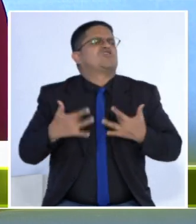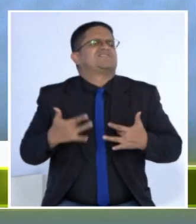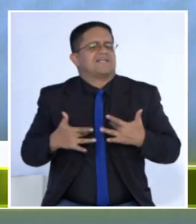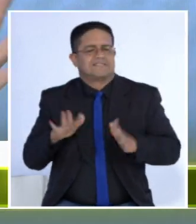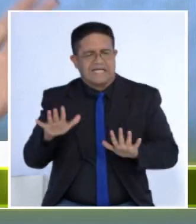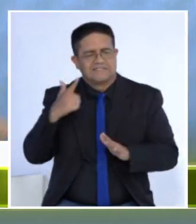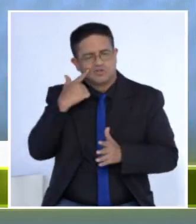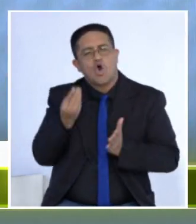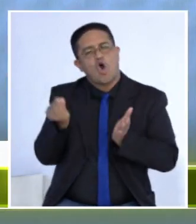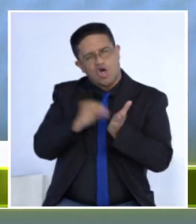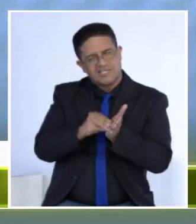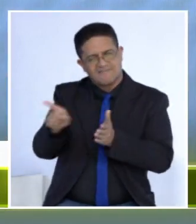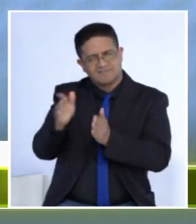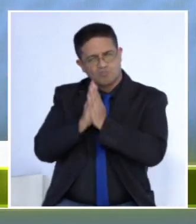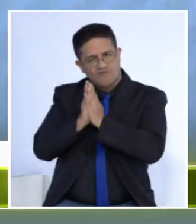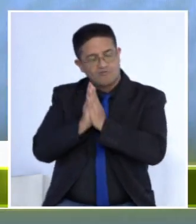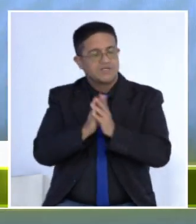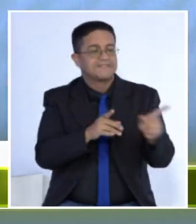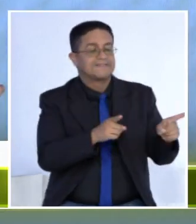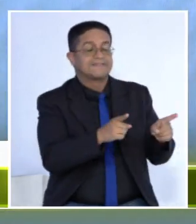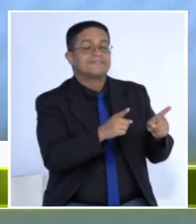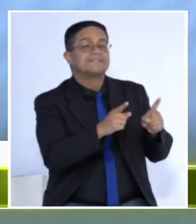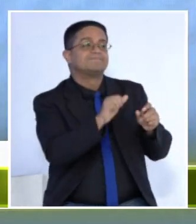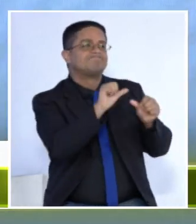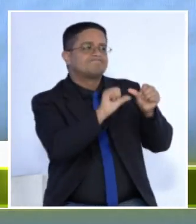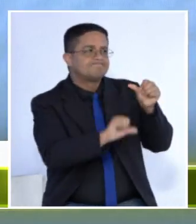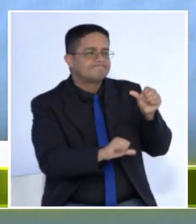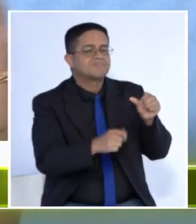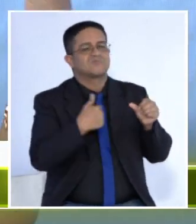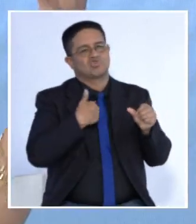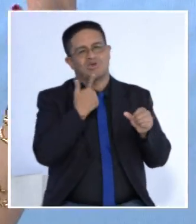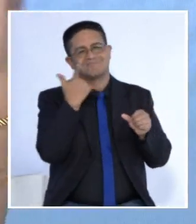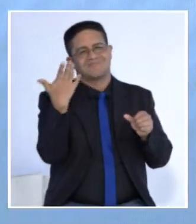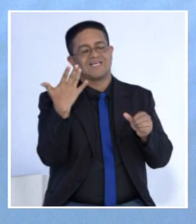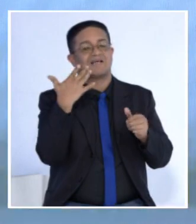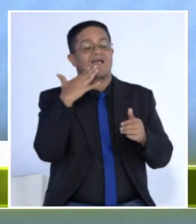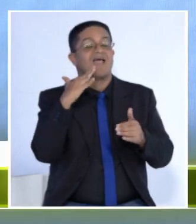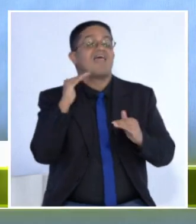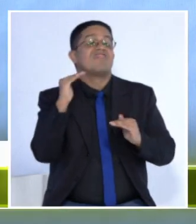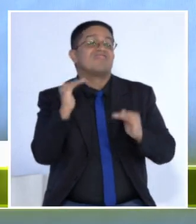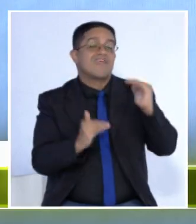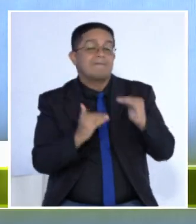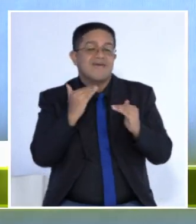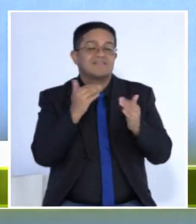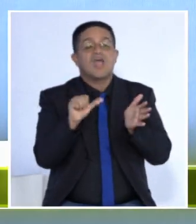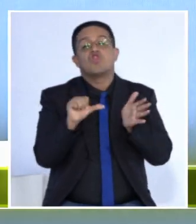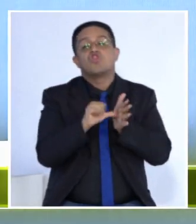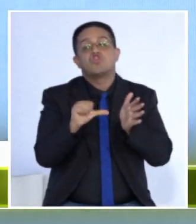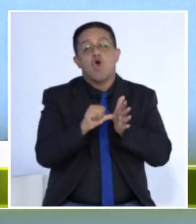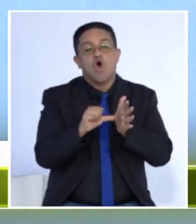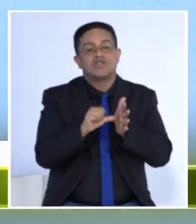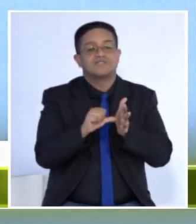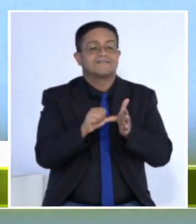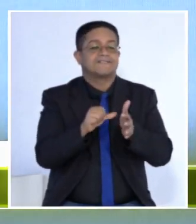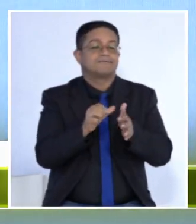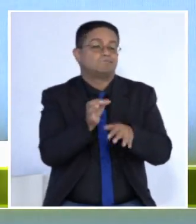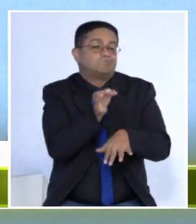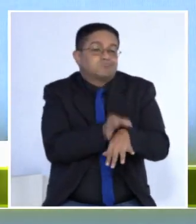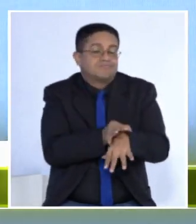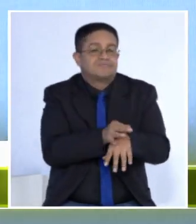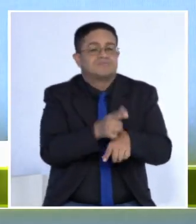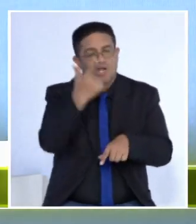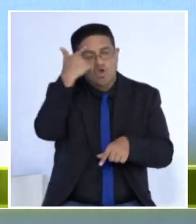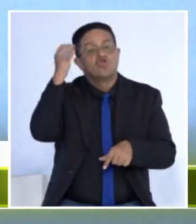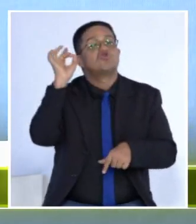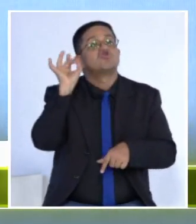recordarlo. Los principales síntomas van a depender, como les mencioné, del tamaño y de la ubicación. Dolor de cabeza, que le mencioné que el